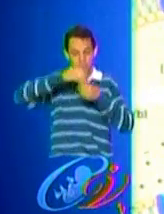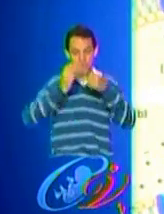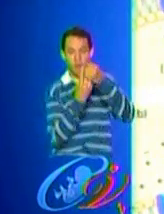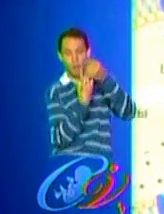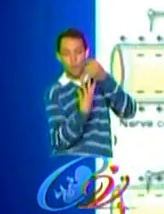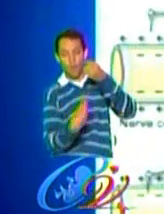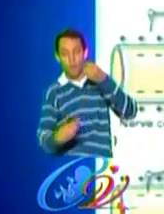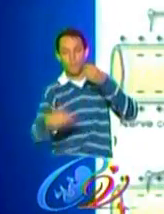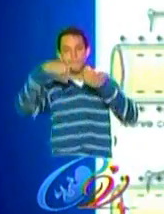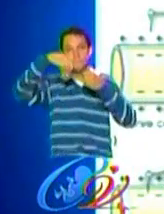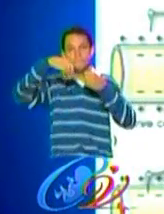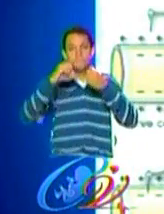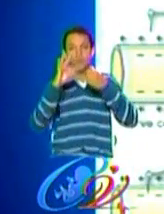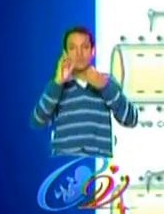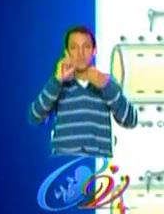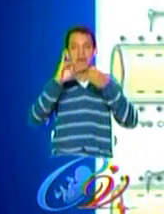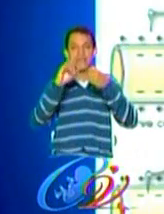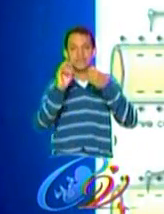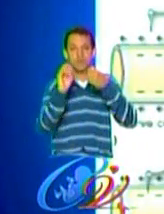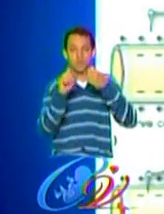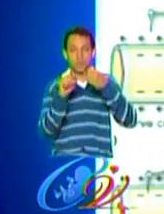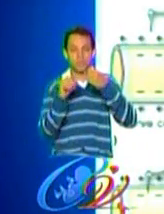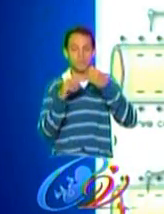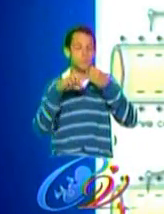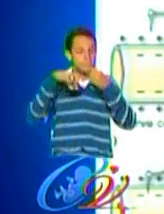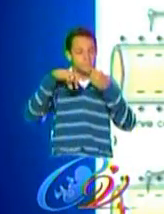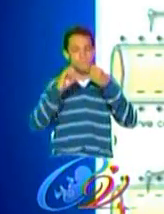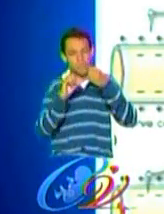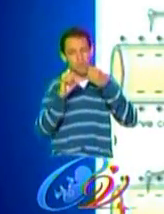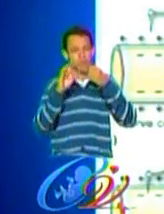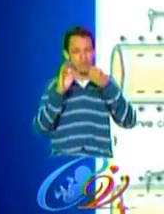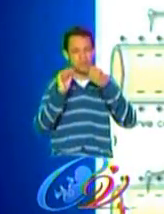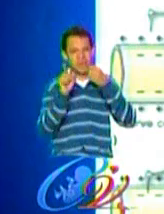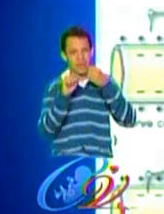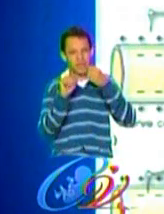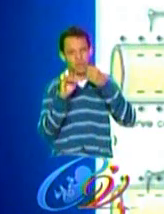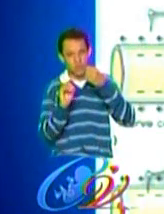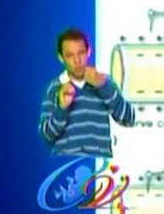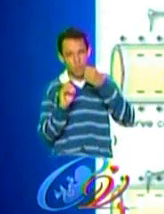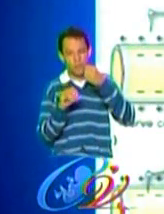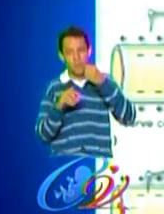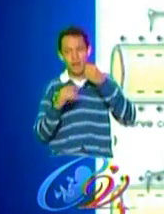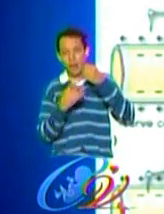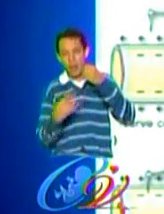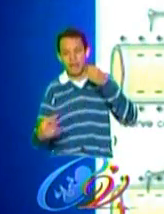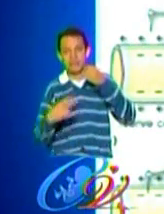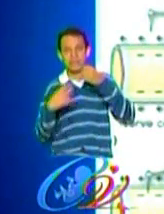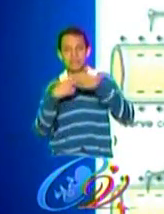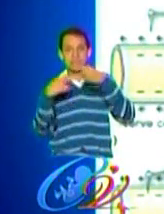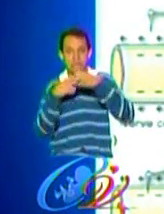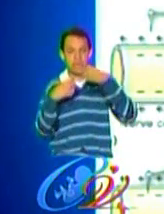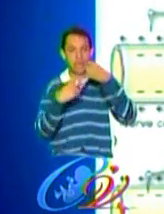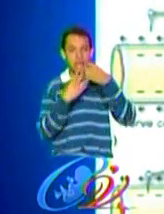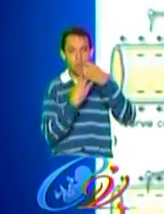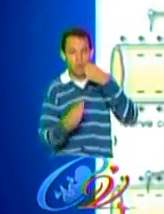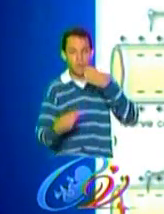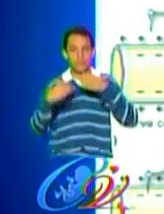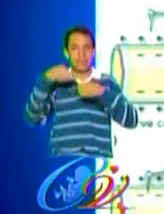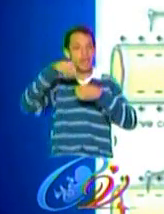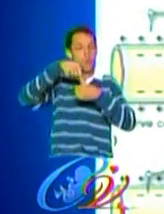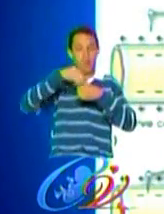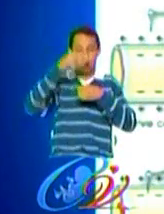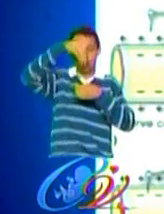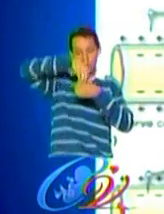generan ATP, que es como decir la energía. Esto es lo que pasa dentro de la célula nerviosa, que es básicamente lo mismo,